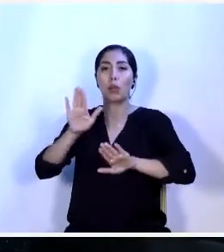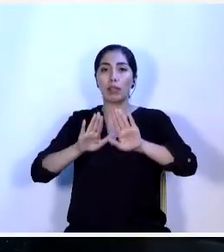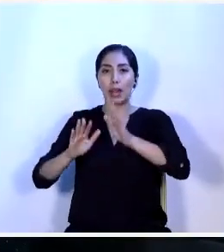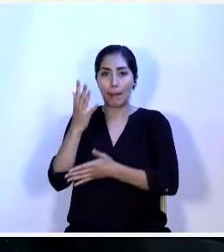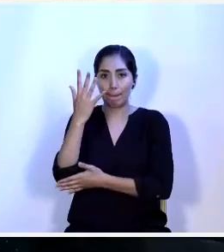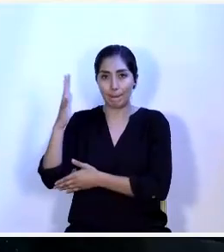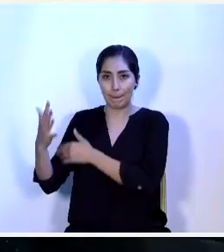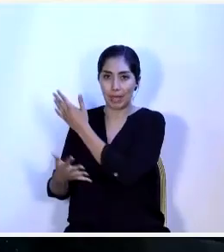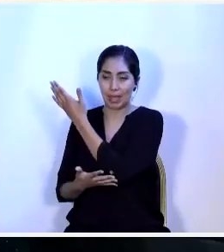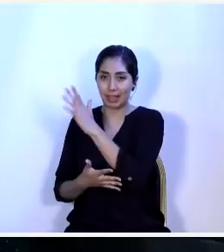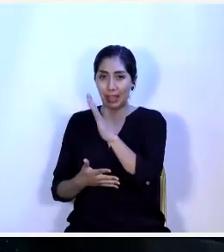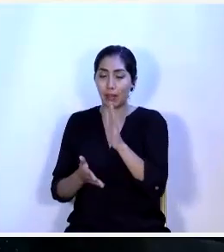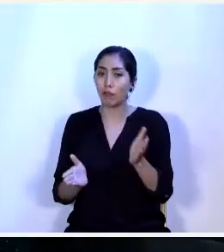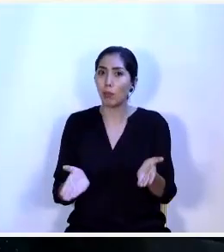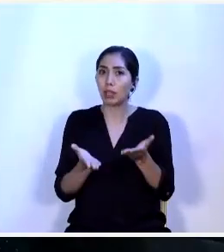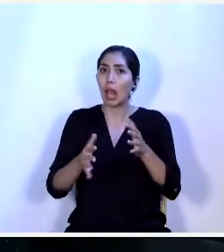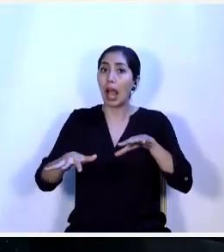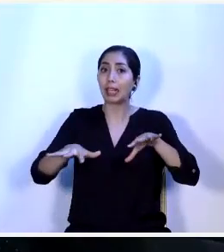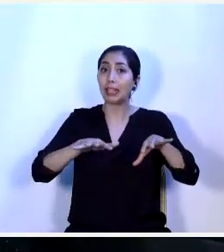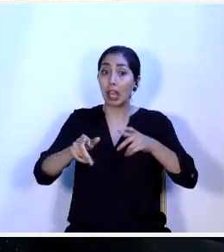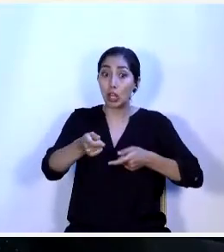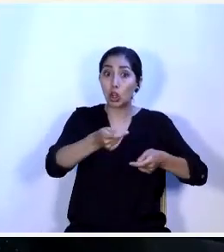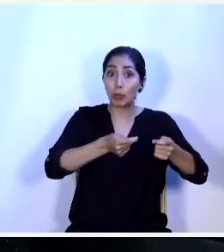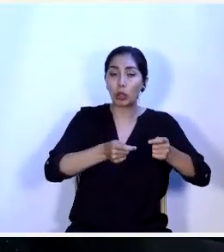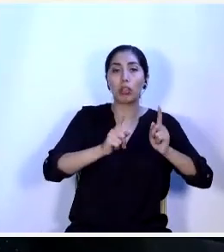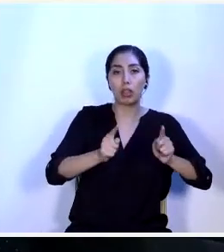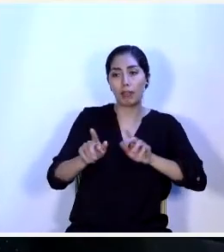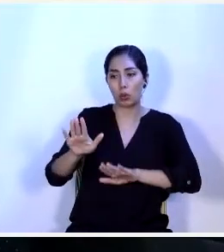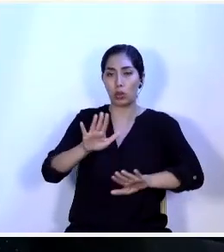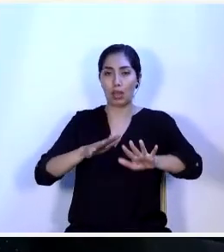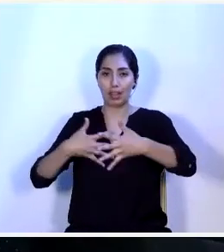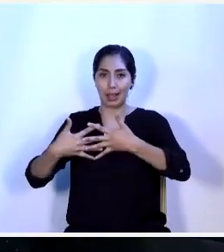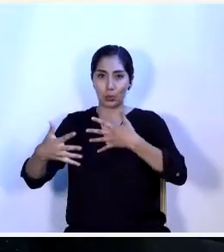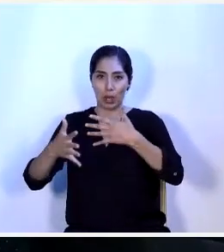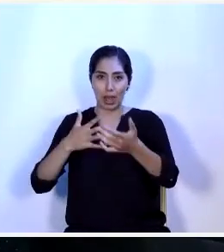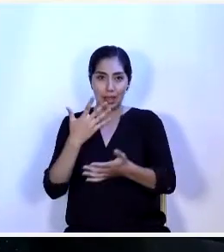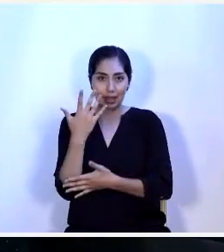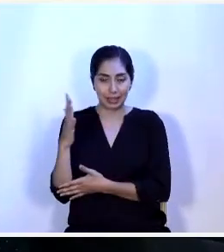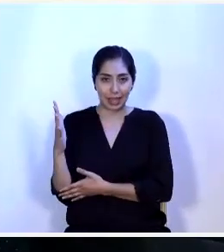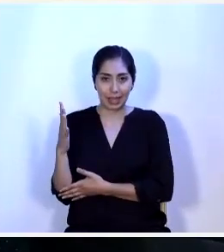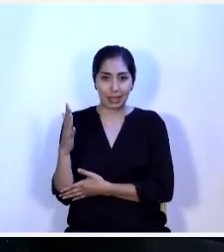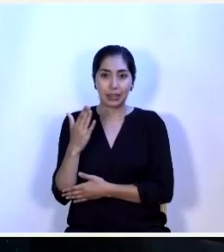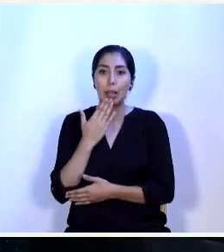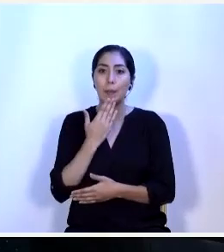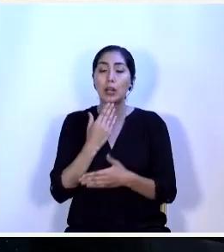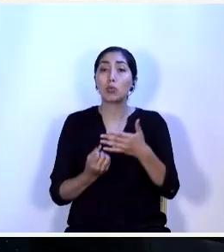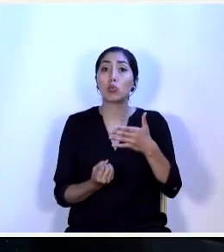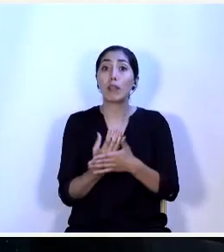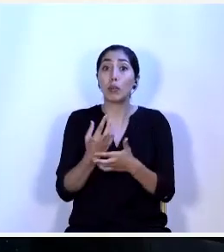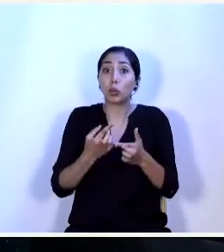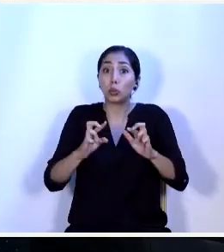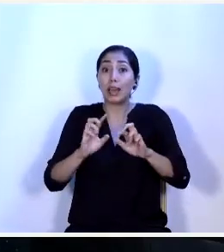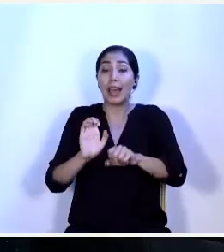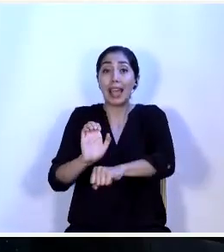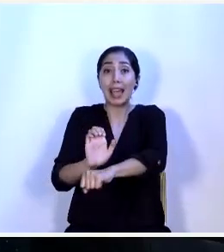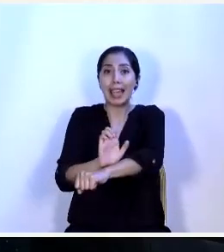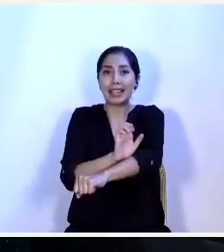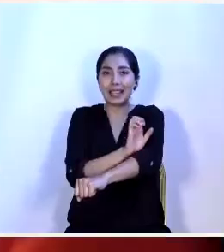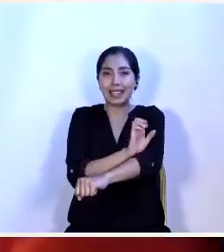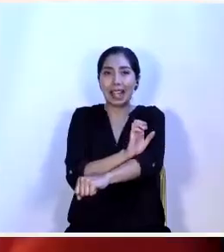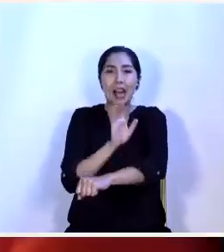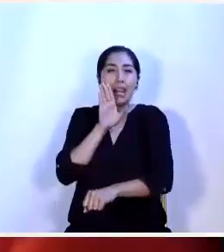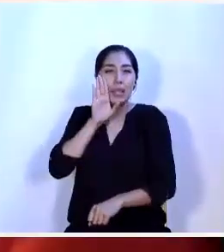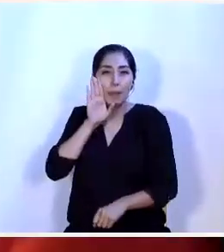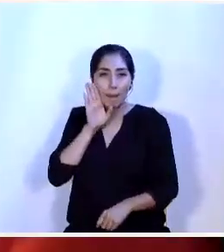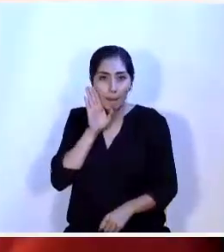que contribuyan al cuidado de la naturaleza. Abriremos nuevos espacios para la generación de energías limpias, de modo tal